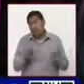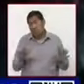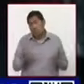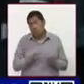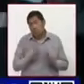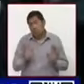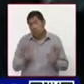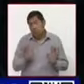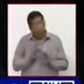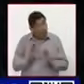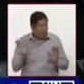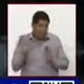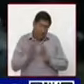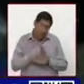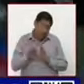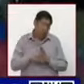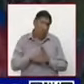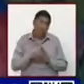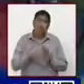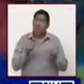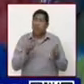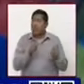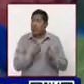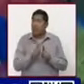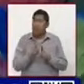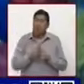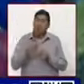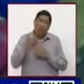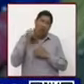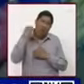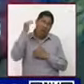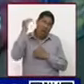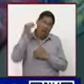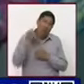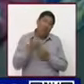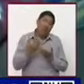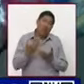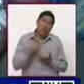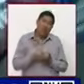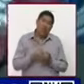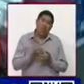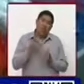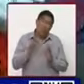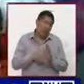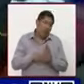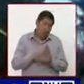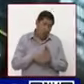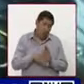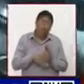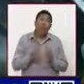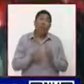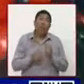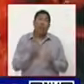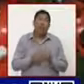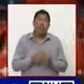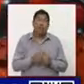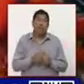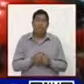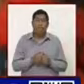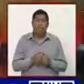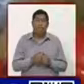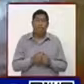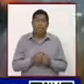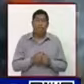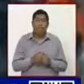siempre. ¿Económico? Sí, económico y también de alto precio, según al bolsillo. De... ¿Cuál es el traje más barato? ¿Me puede mostrar?